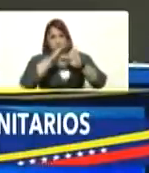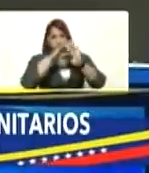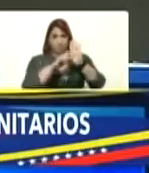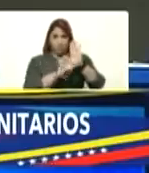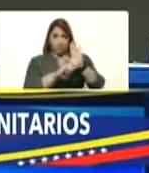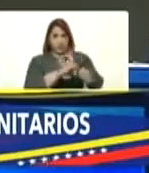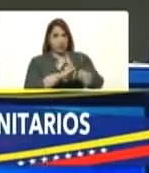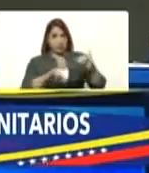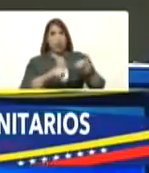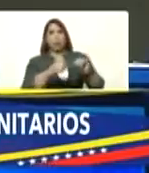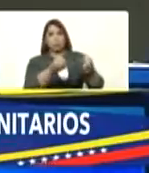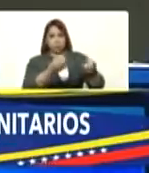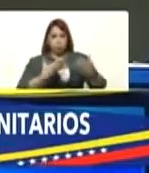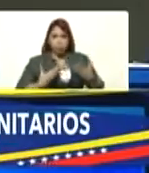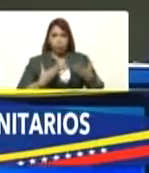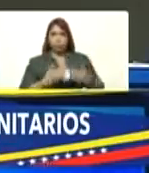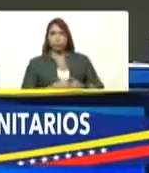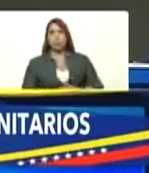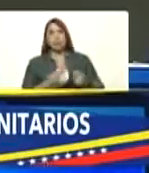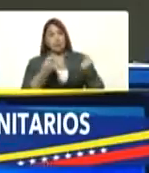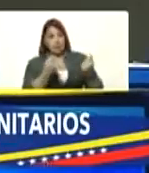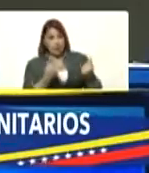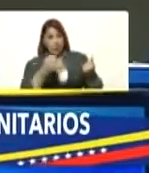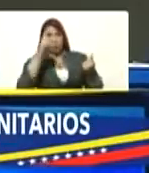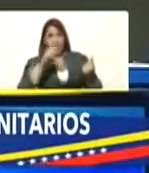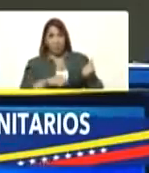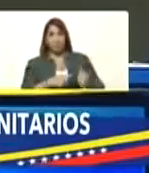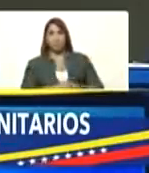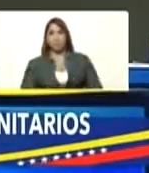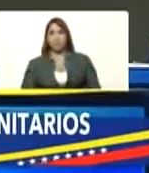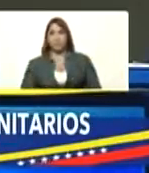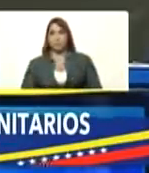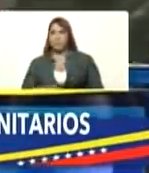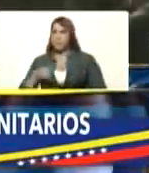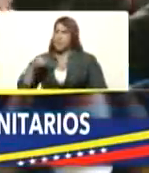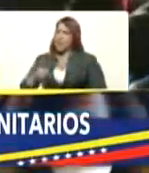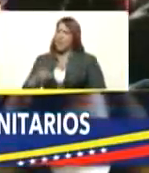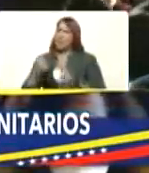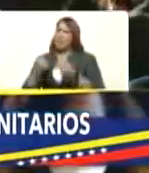ya nos empezó a llegar el situado constitucional, así como también... Ese fondo,